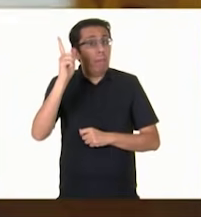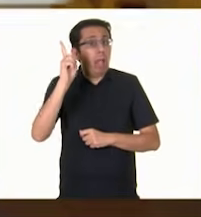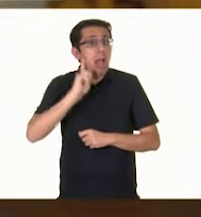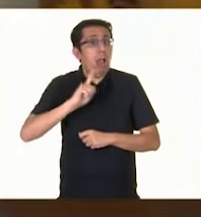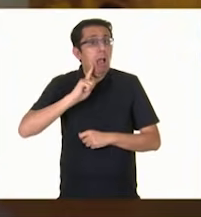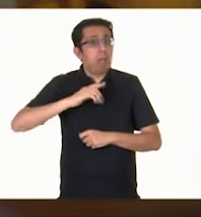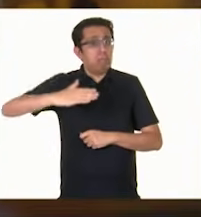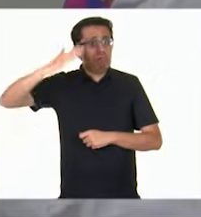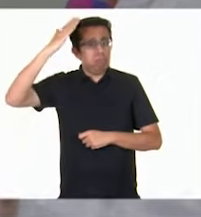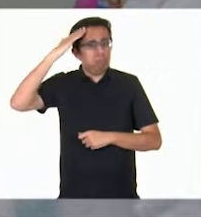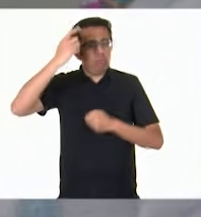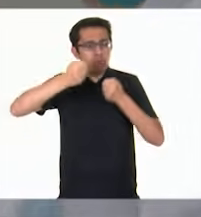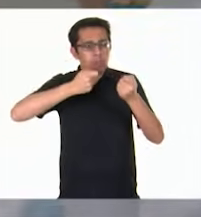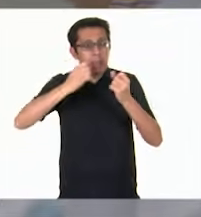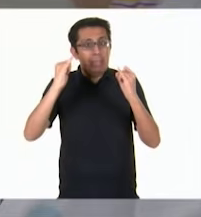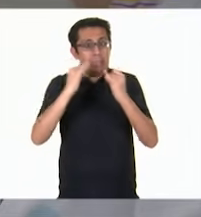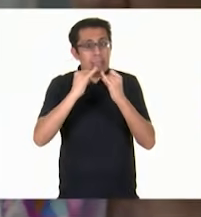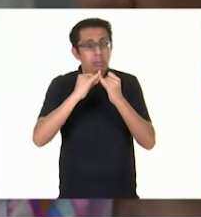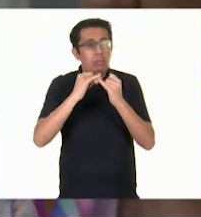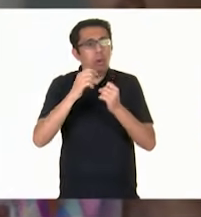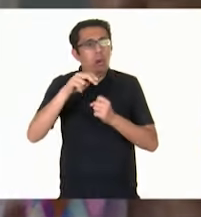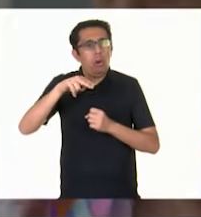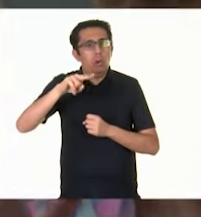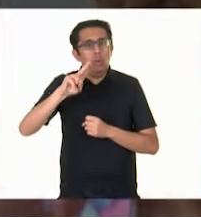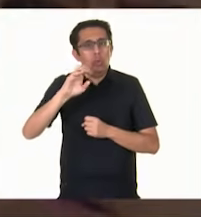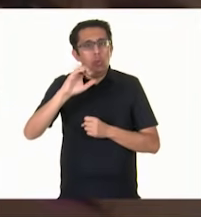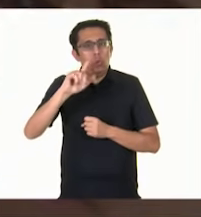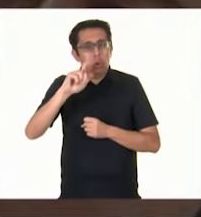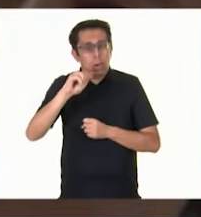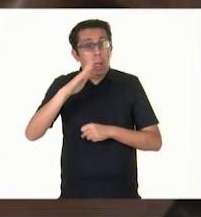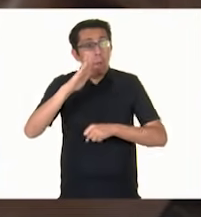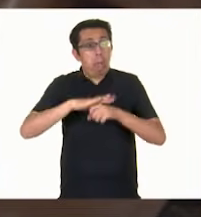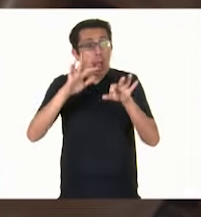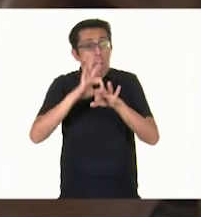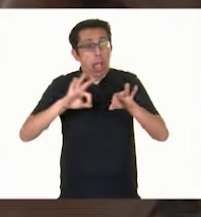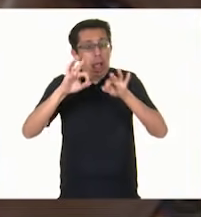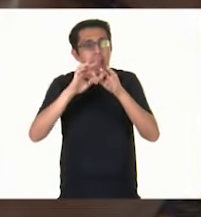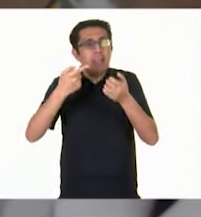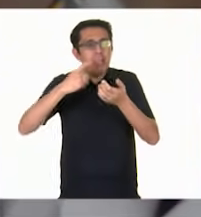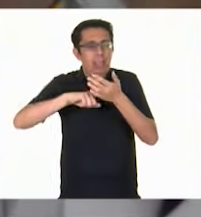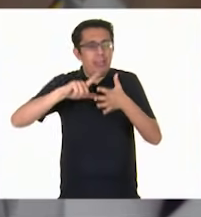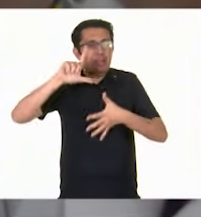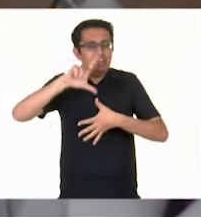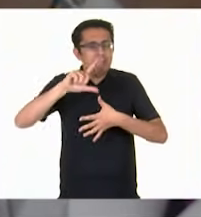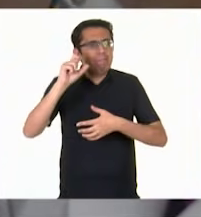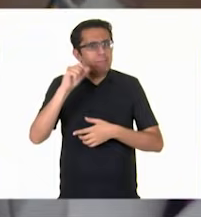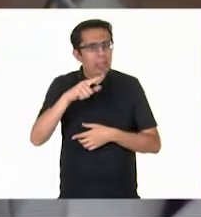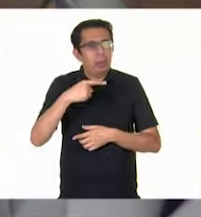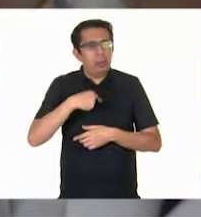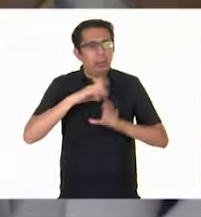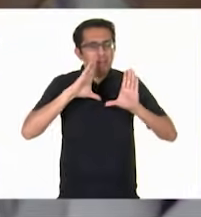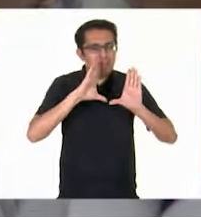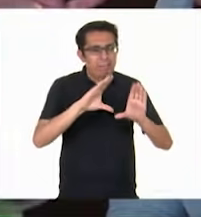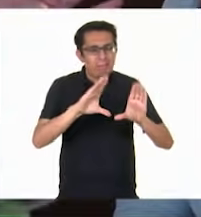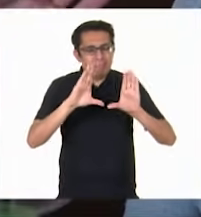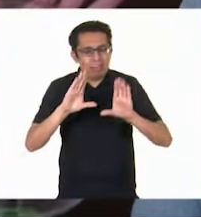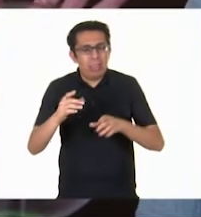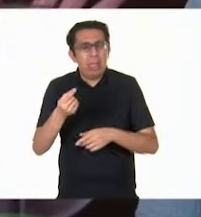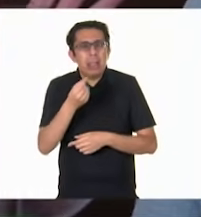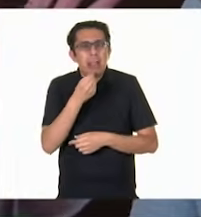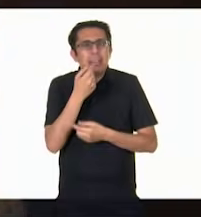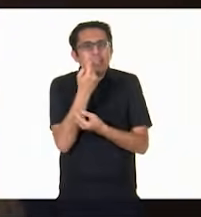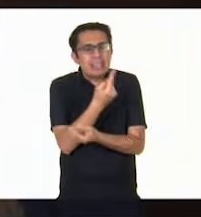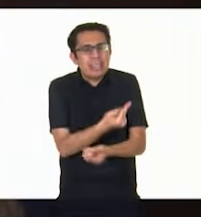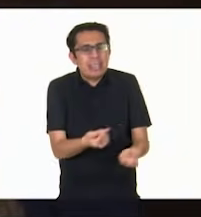dirigir uno de los institutos nucleares más importantes de la geométrica. Además de convertirlo en mentora de